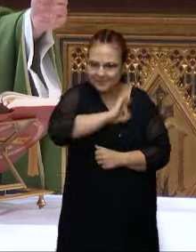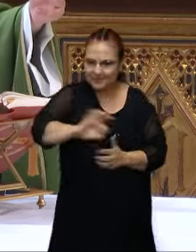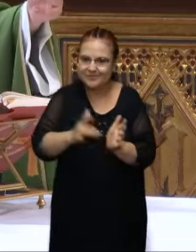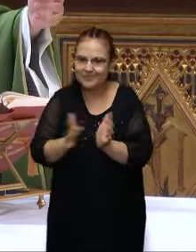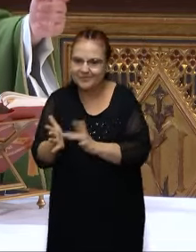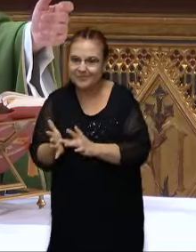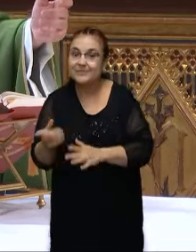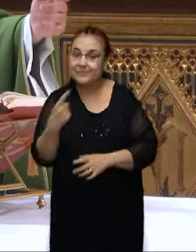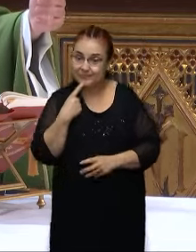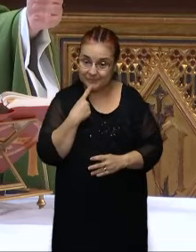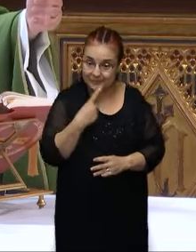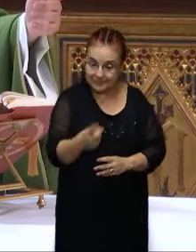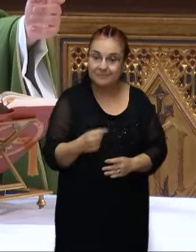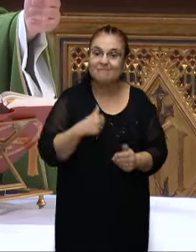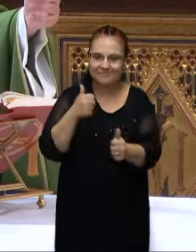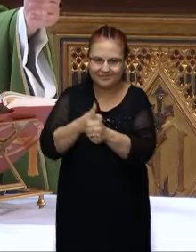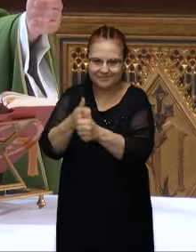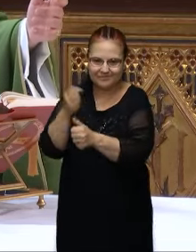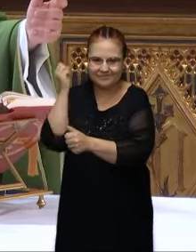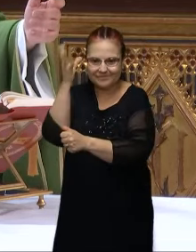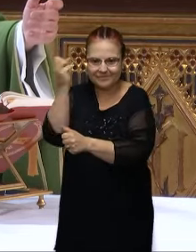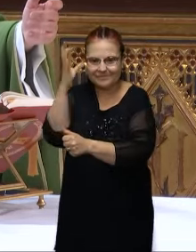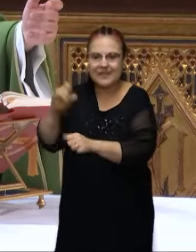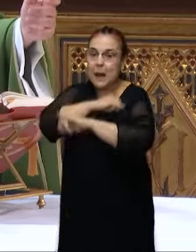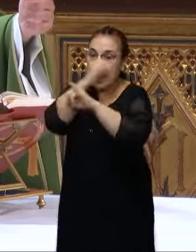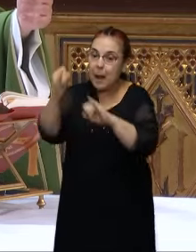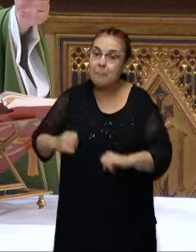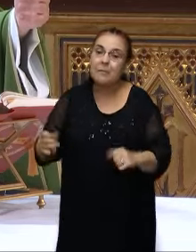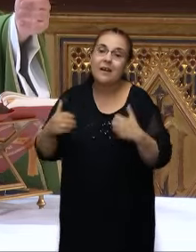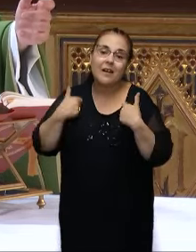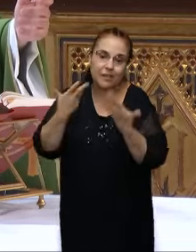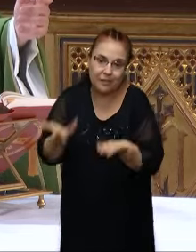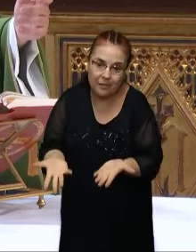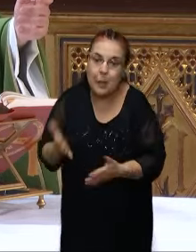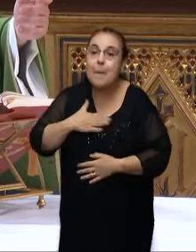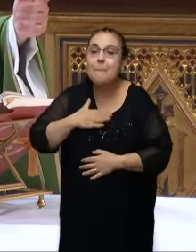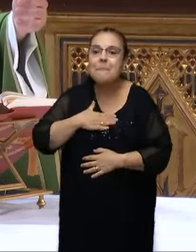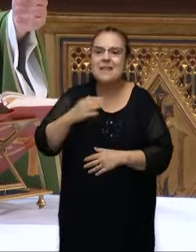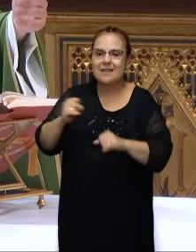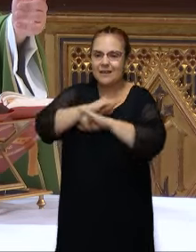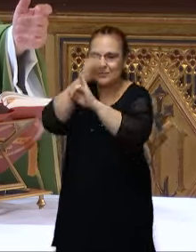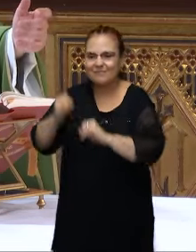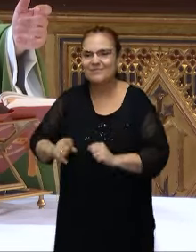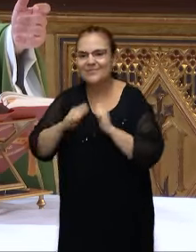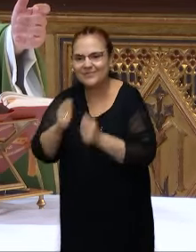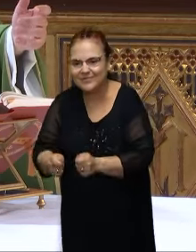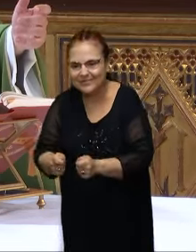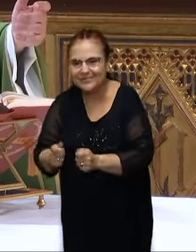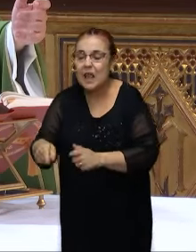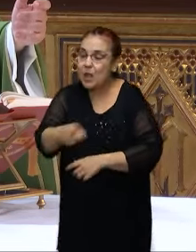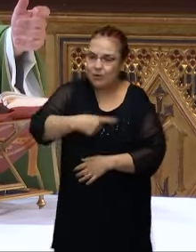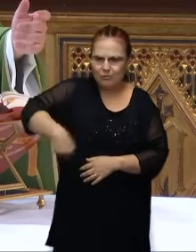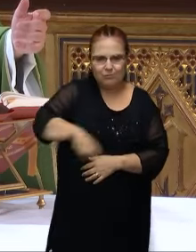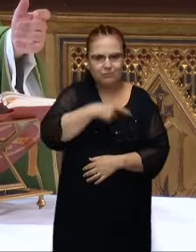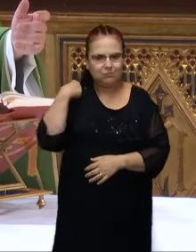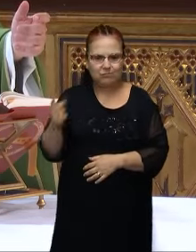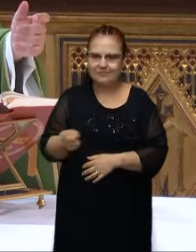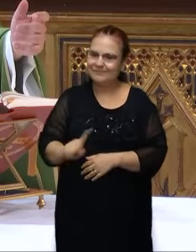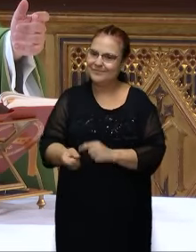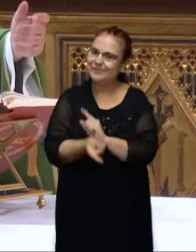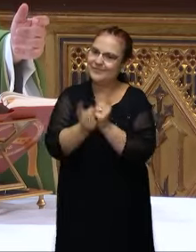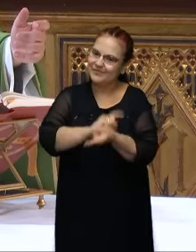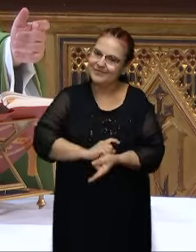Señor Jesucristo, que dijiste a tus apóstoles: la paz os dejo, mi paz os doy. No tengas